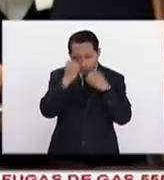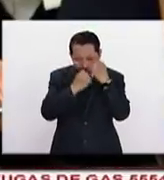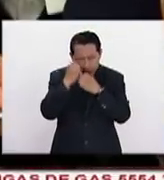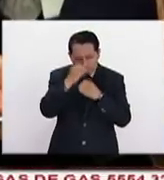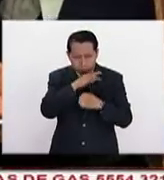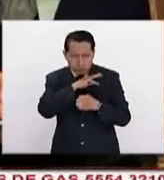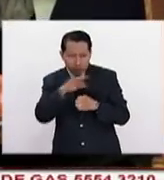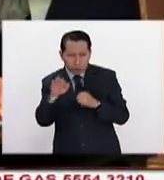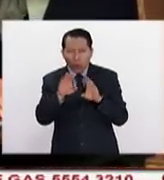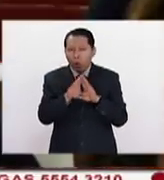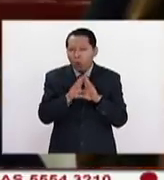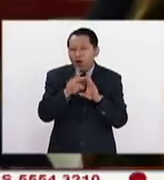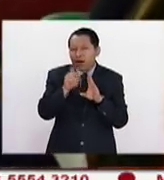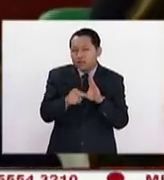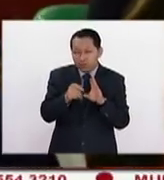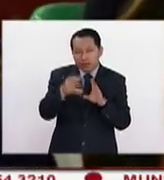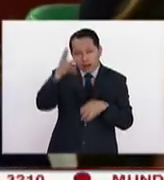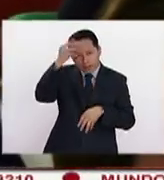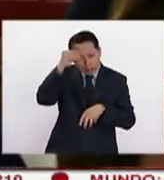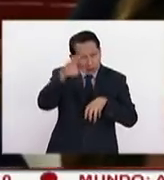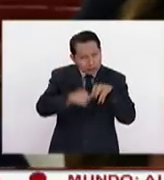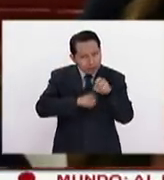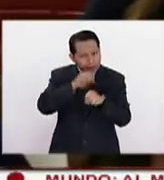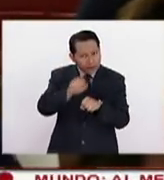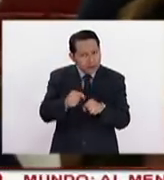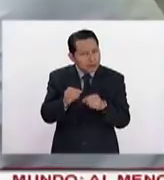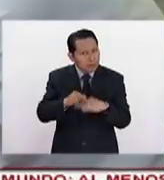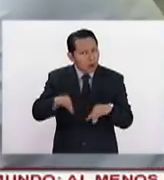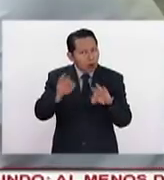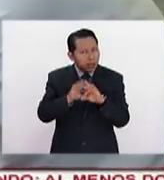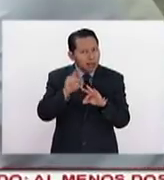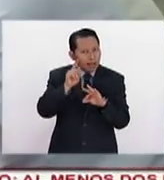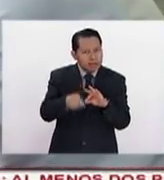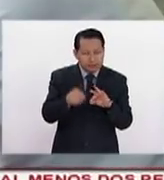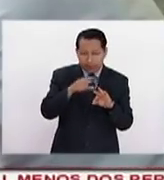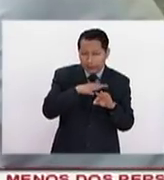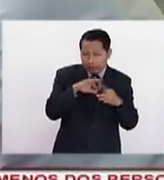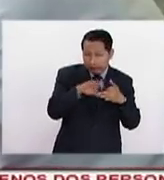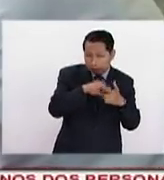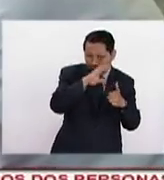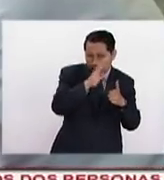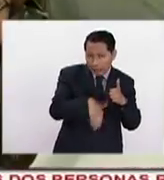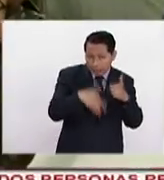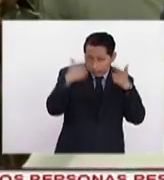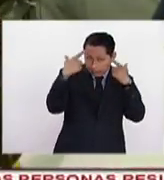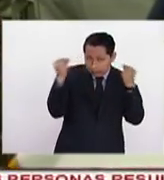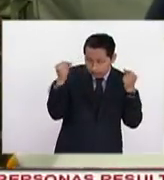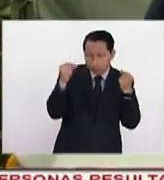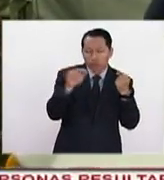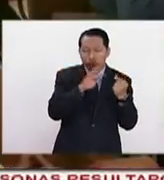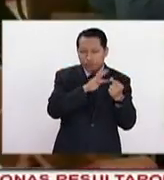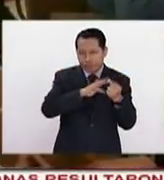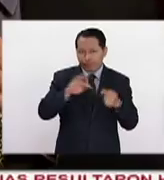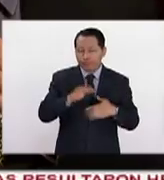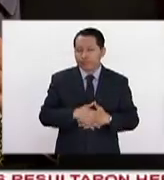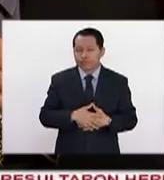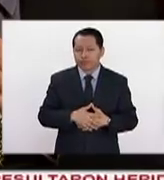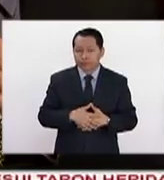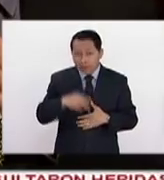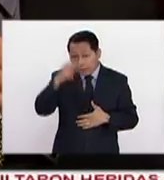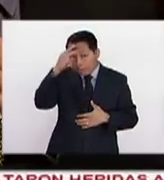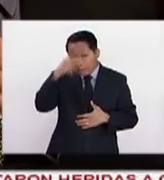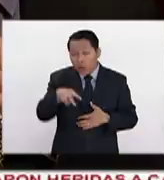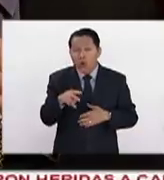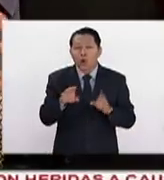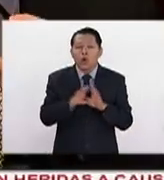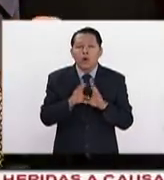dominar un conjunto de aprendizajes esenciales al término de los distintos niveles de la educación obligatoria. México no